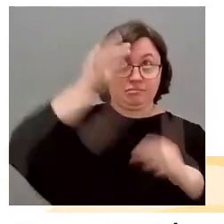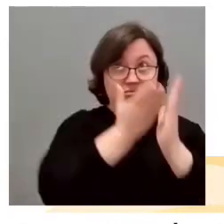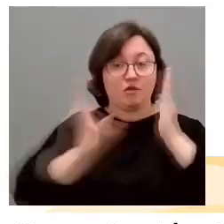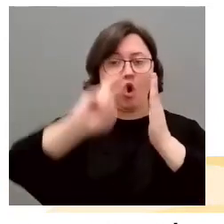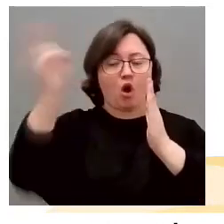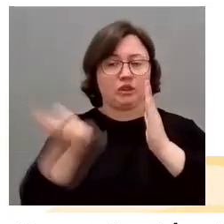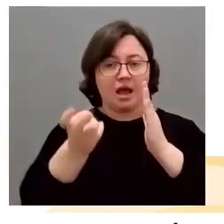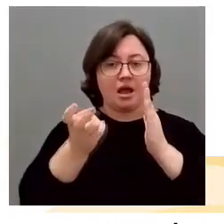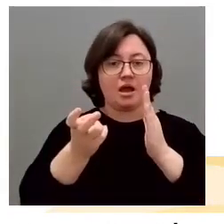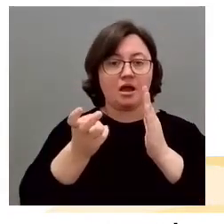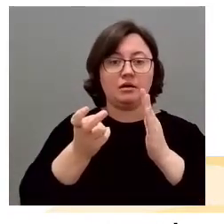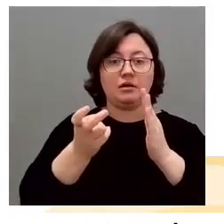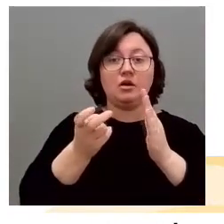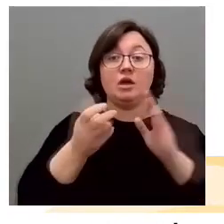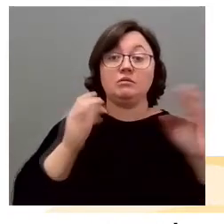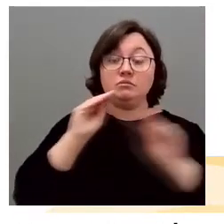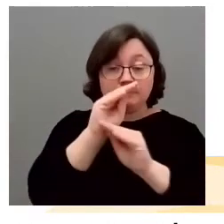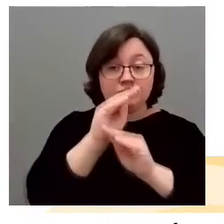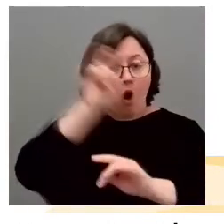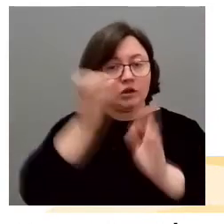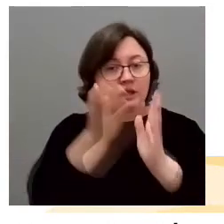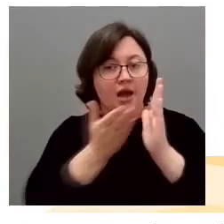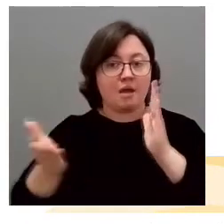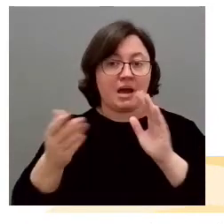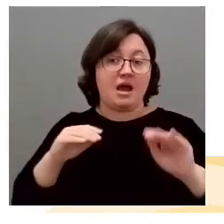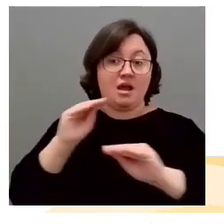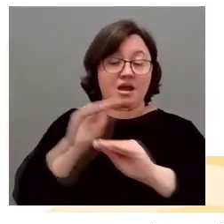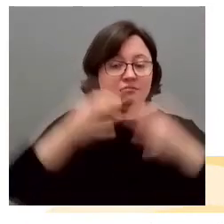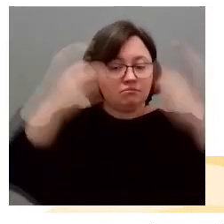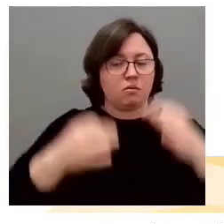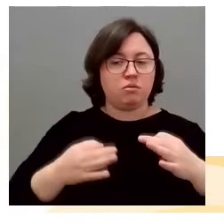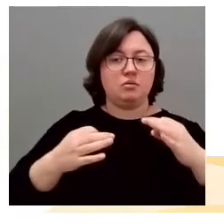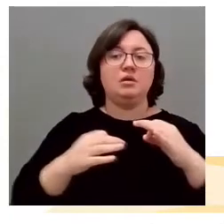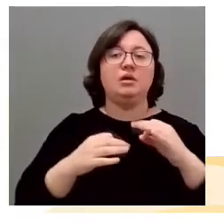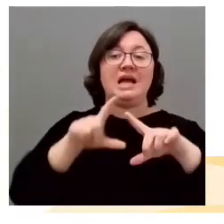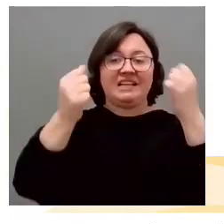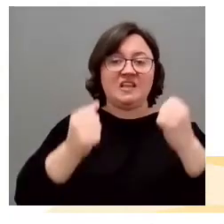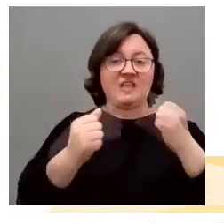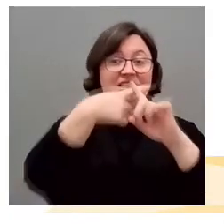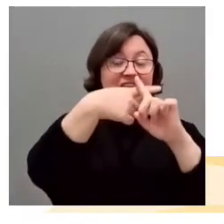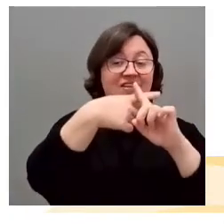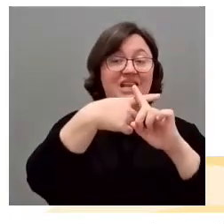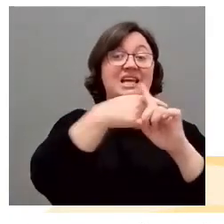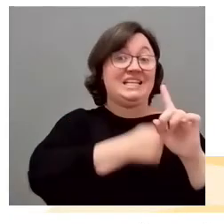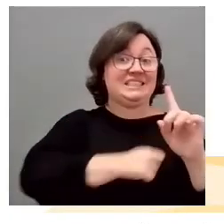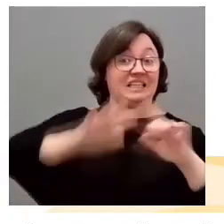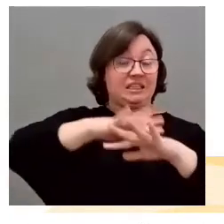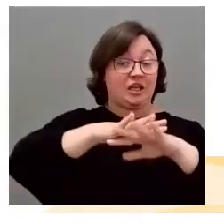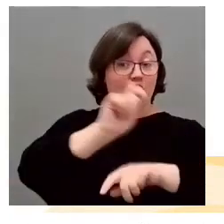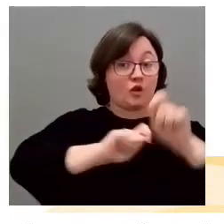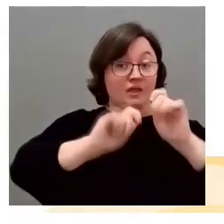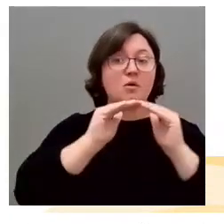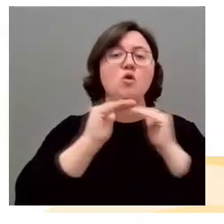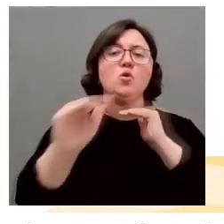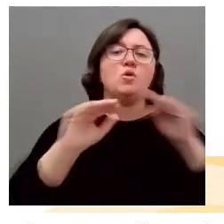desarrollar buscar nuevos cauces, nuevos canales con los cuales garantizar la sostenibilidad, insisto, del tejido estatal del ámbito de la